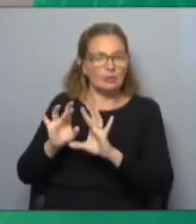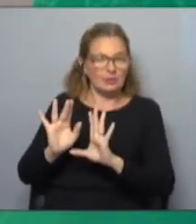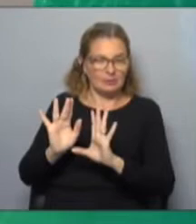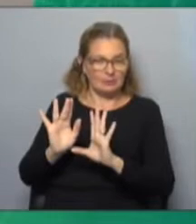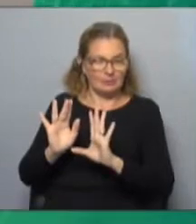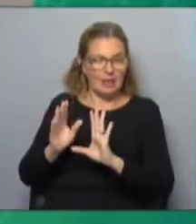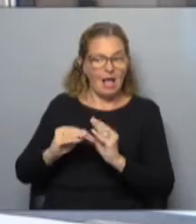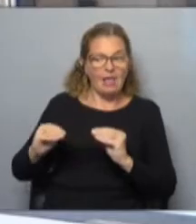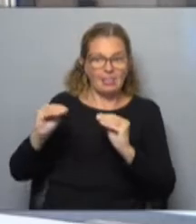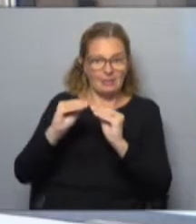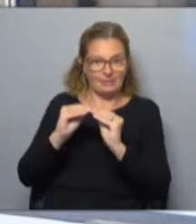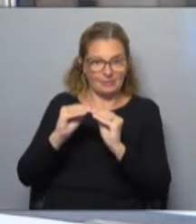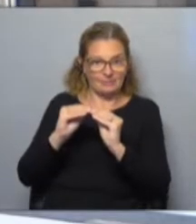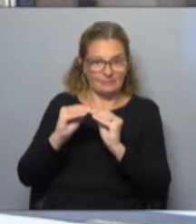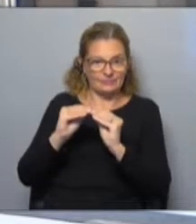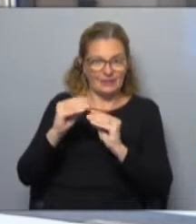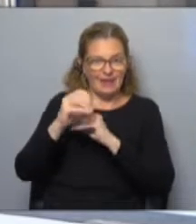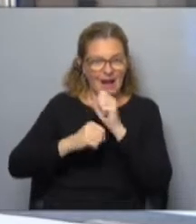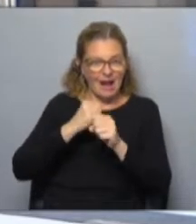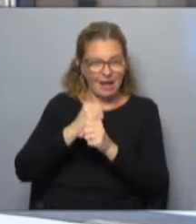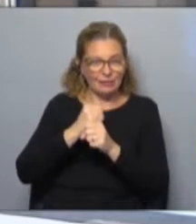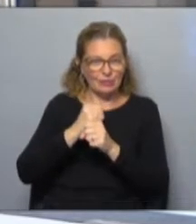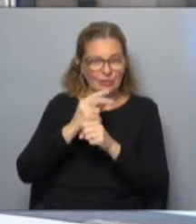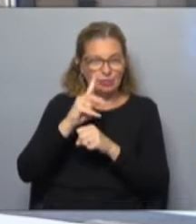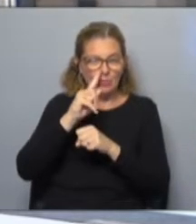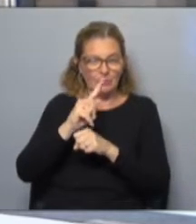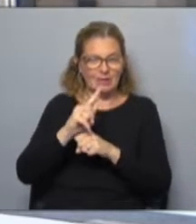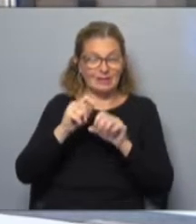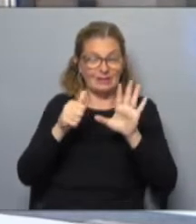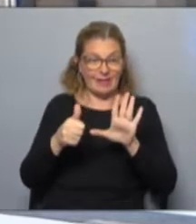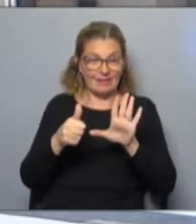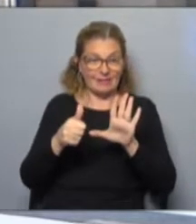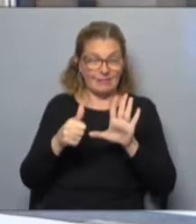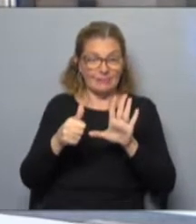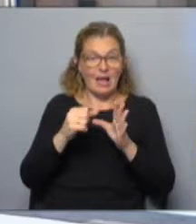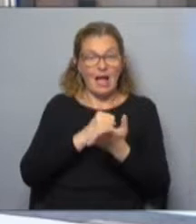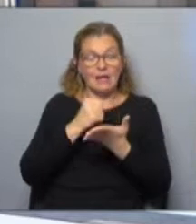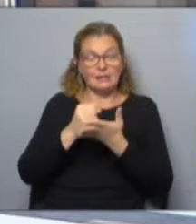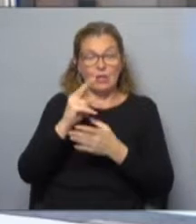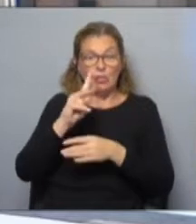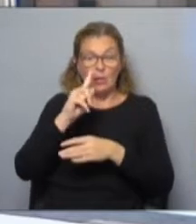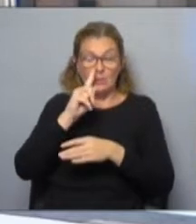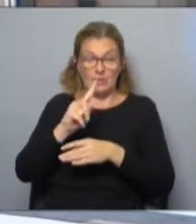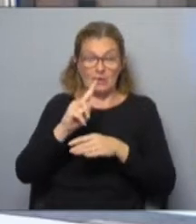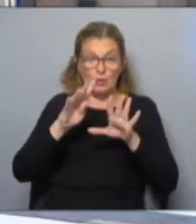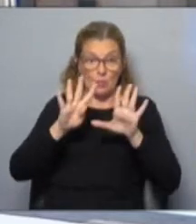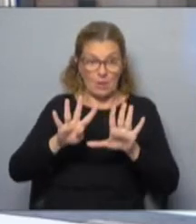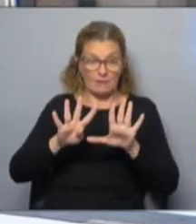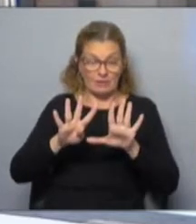Además, desde el año 2006 hasta el 2009,